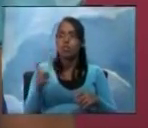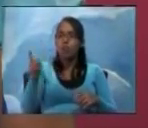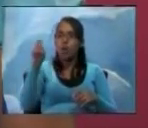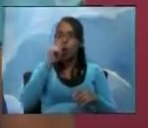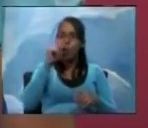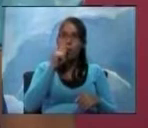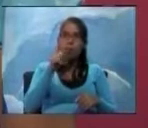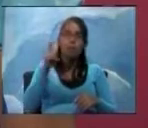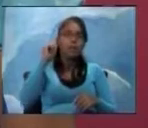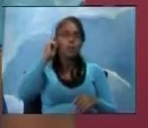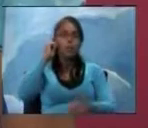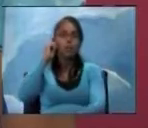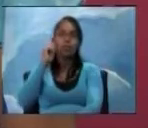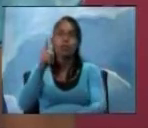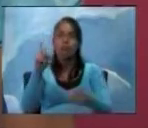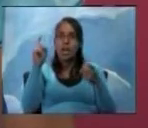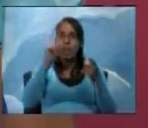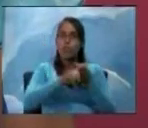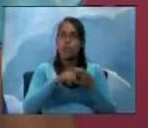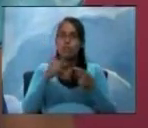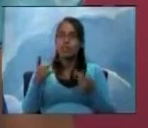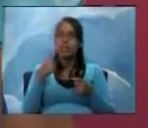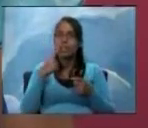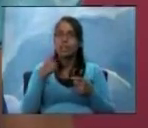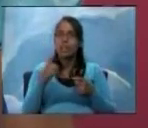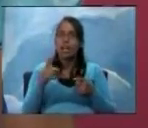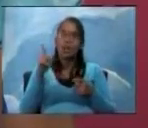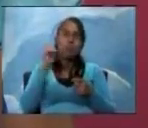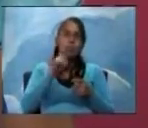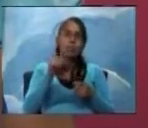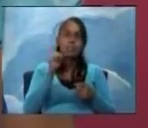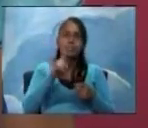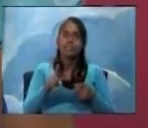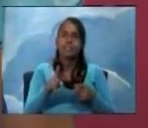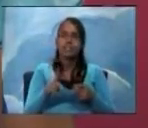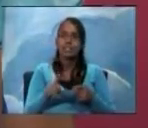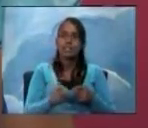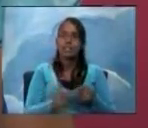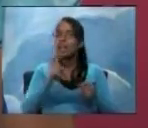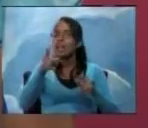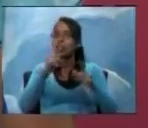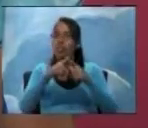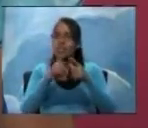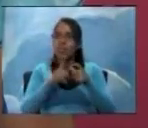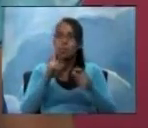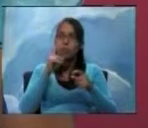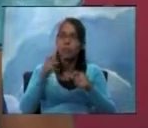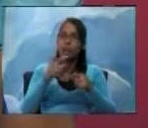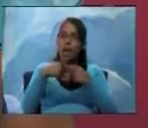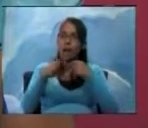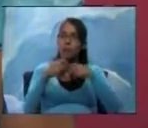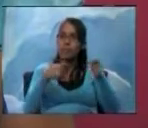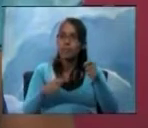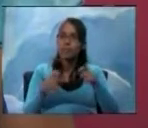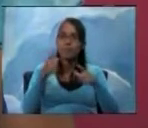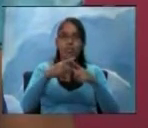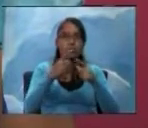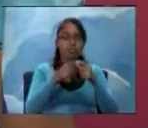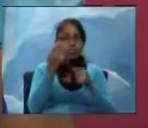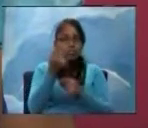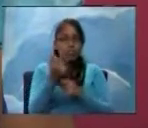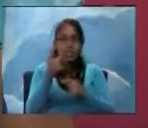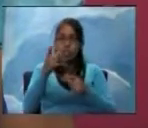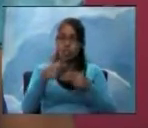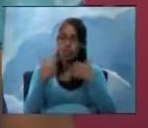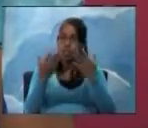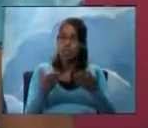hombres, hombre y mujer, unos esposos que dijeron mentira. Se les preguntó, ¿han vendido en tanto la heredad? Ellos